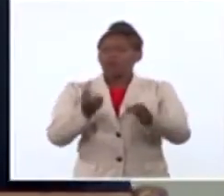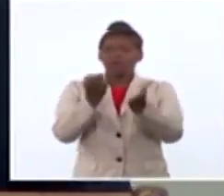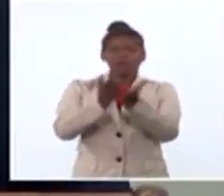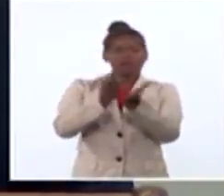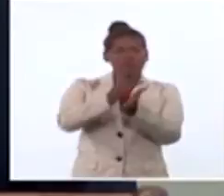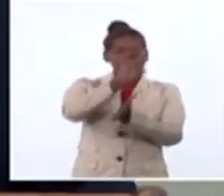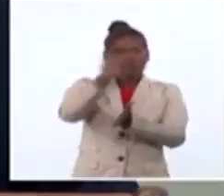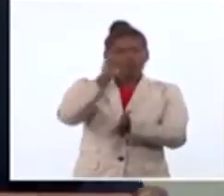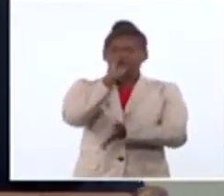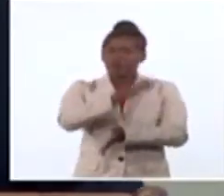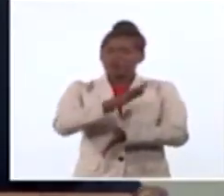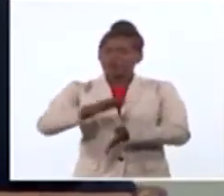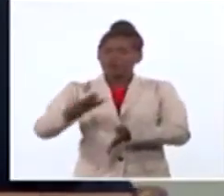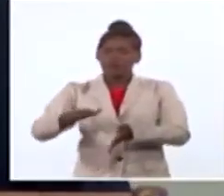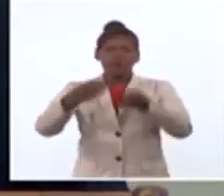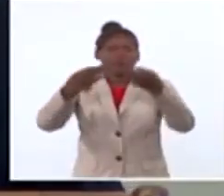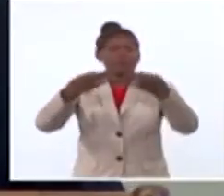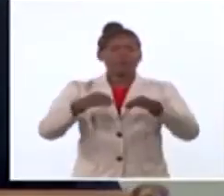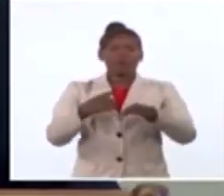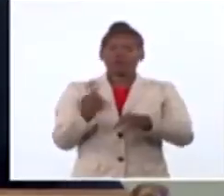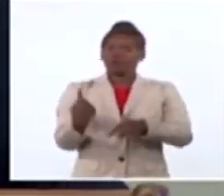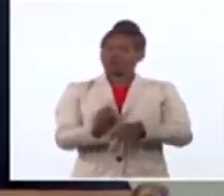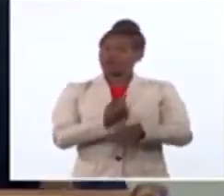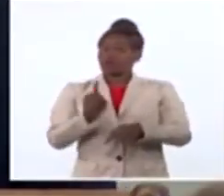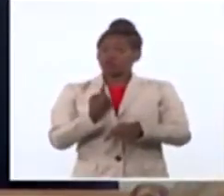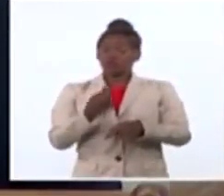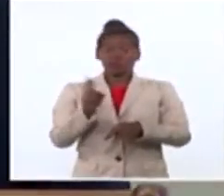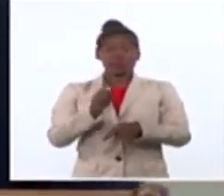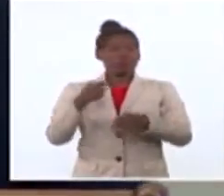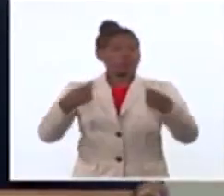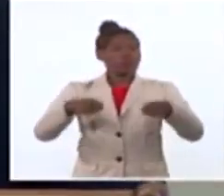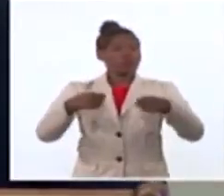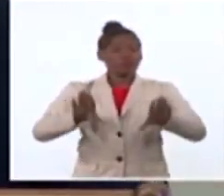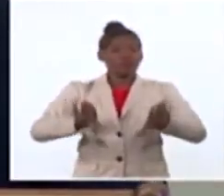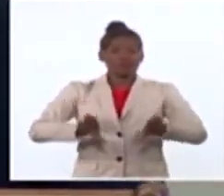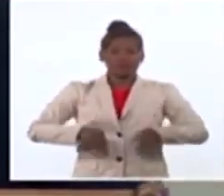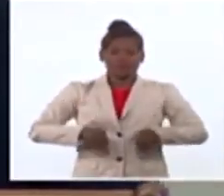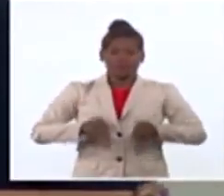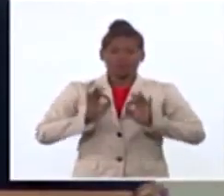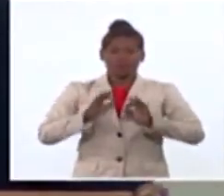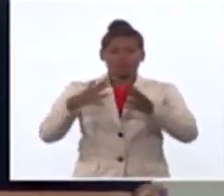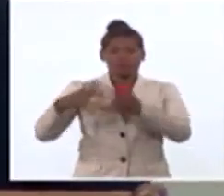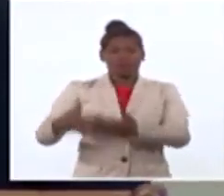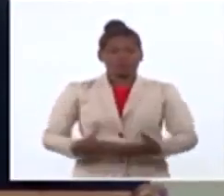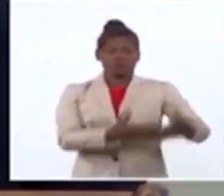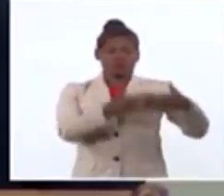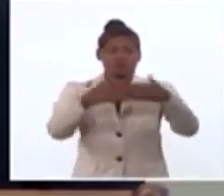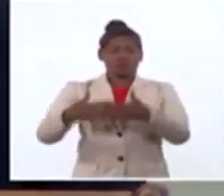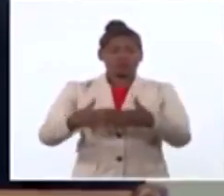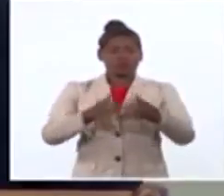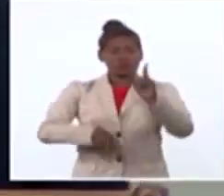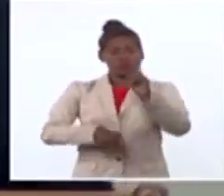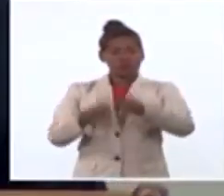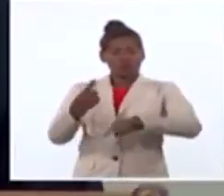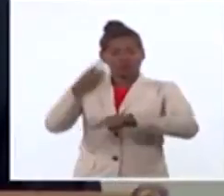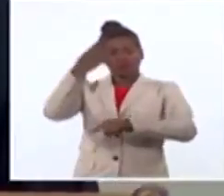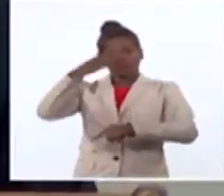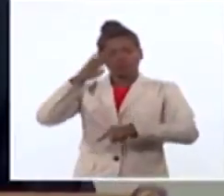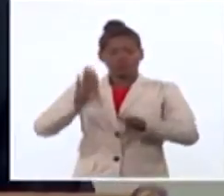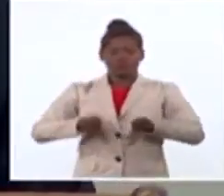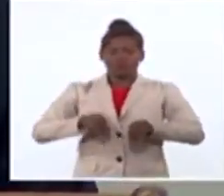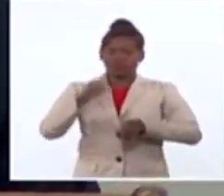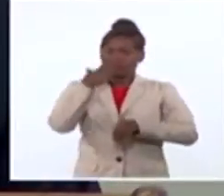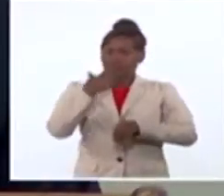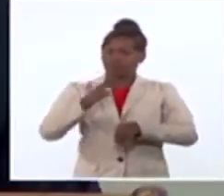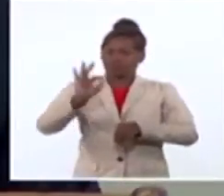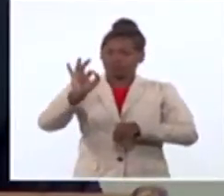vayan a aguarnos esta fiesta, como se dice coloquialmente en Cuba. No vamos